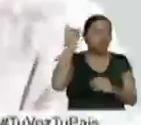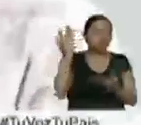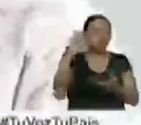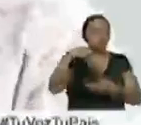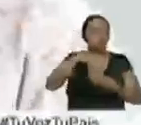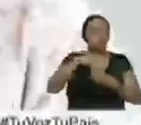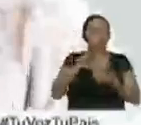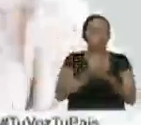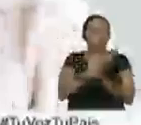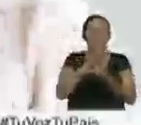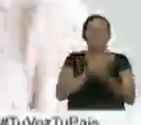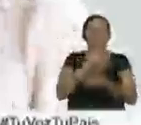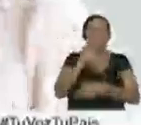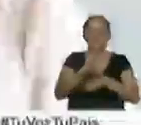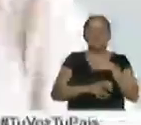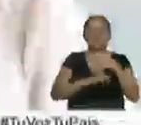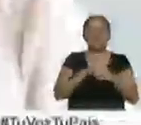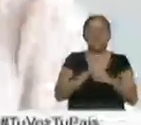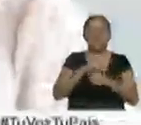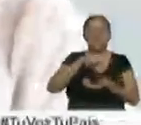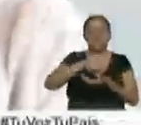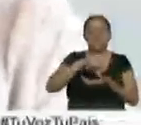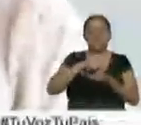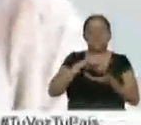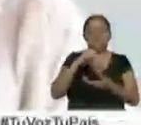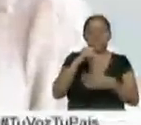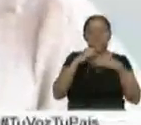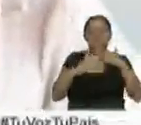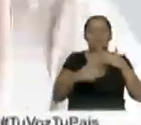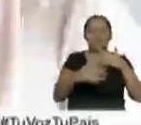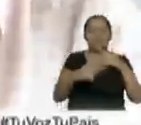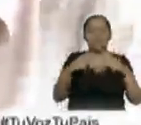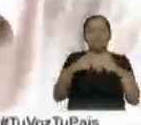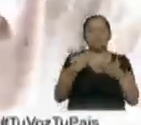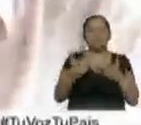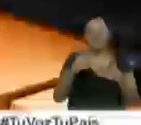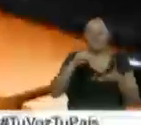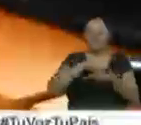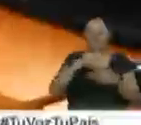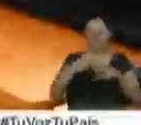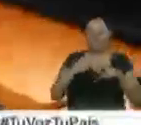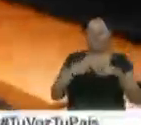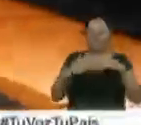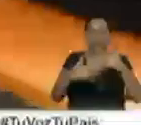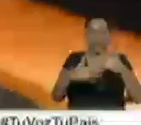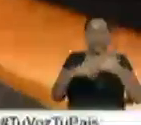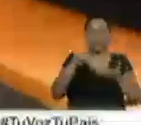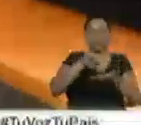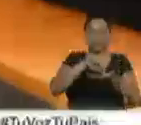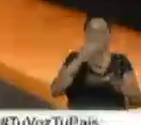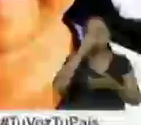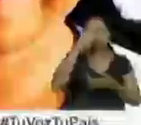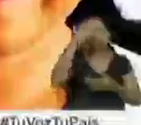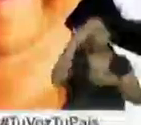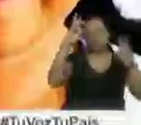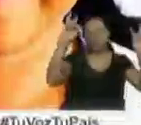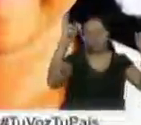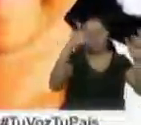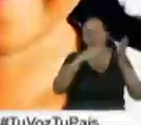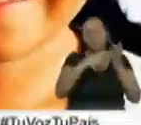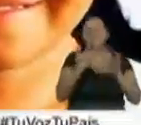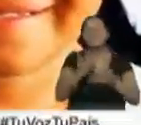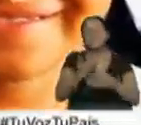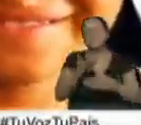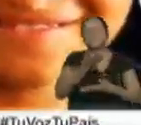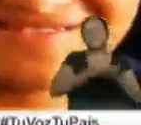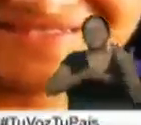unidad educativa siglo XXI, ciudad de Guaranda, ubicada en Santo Domingo de los Áchilas, quien destacó el compromiso del gobierno por